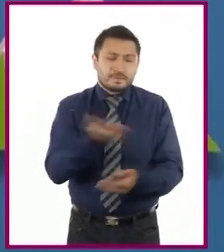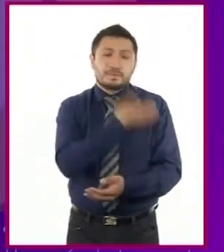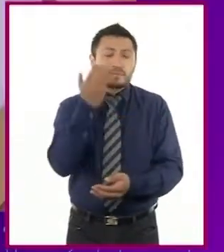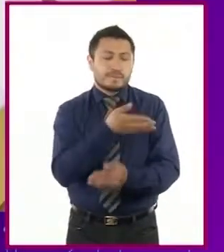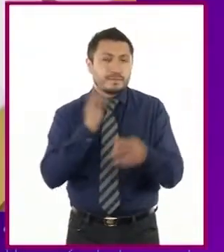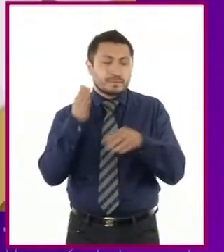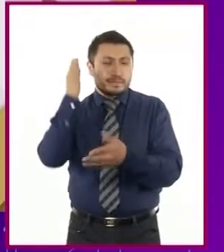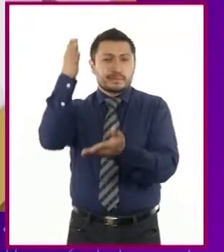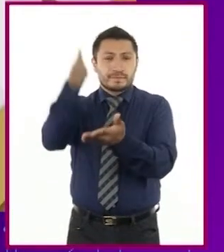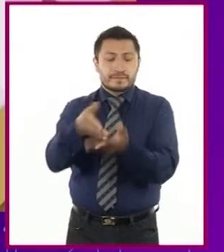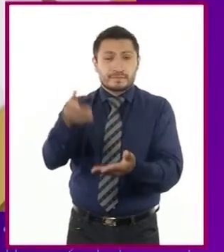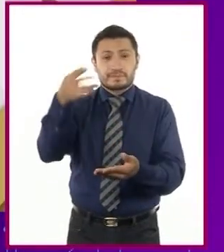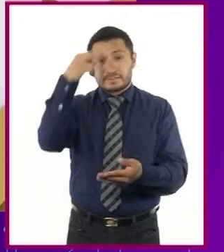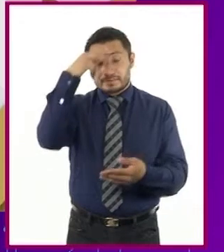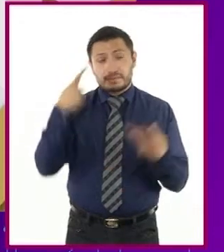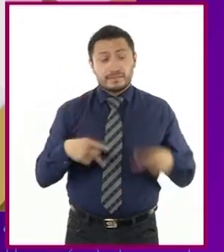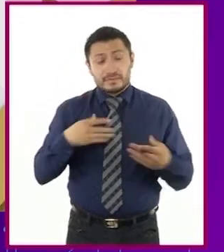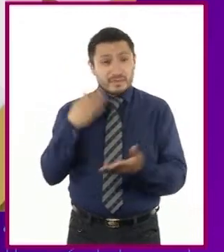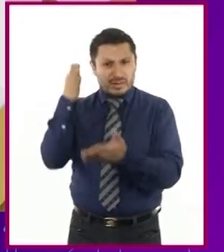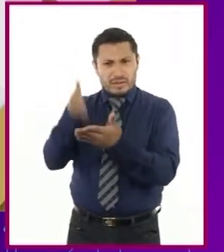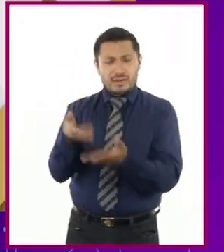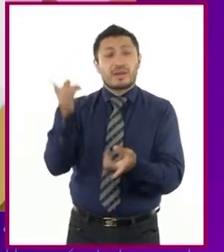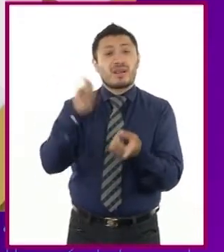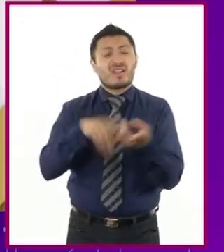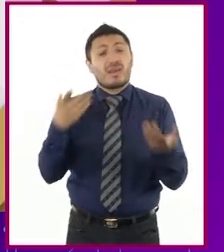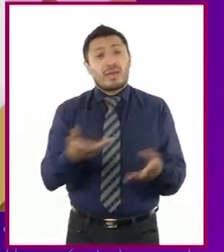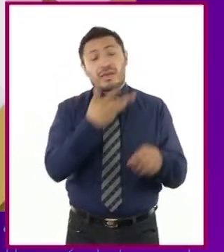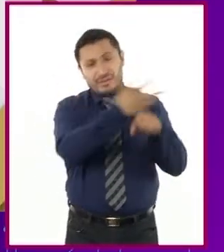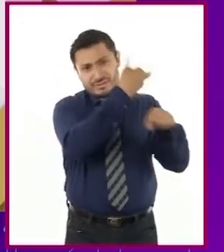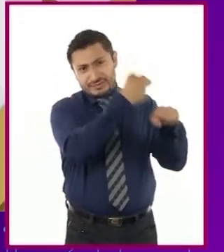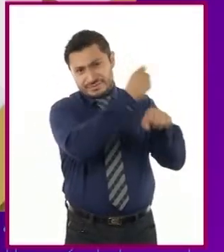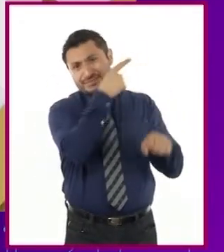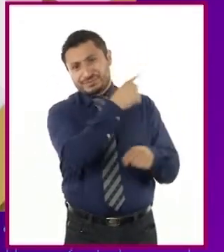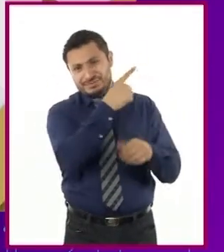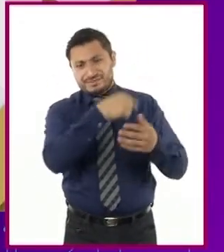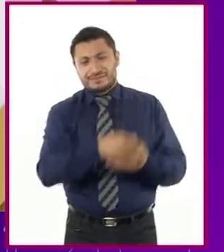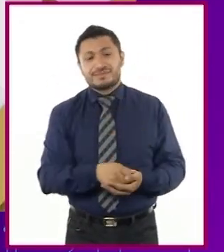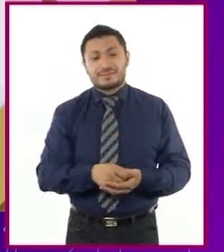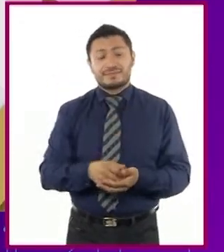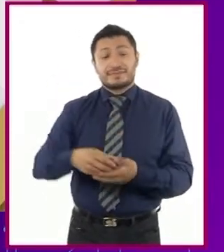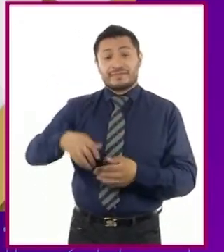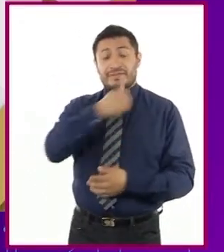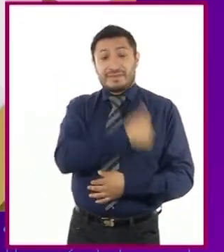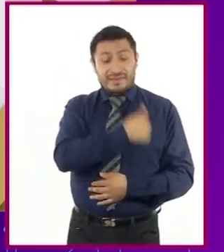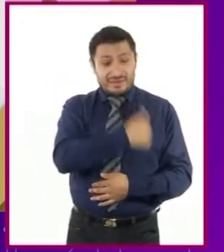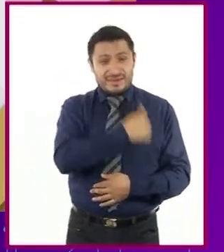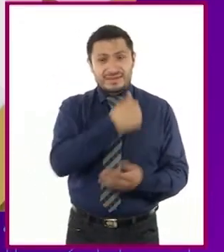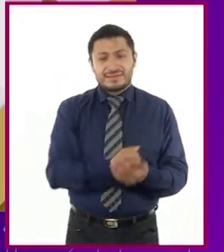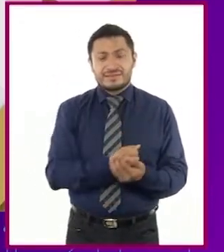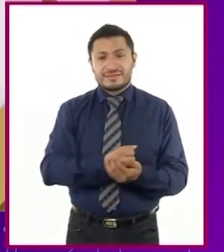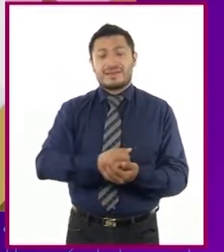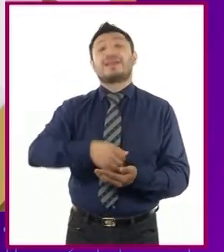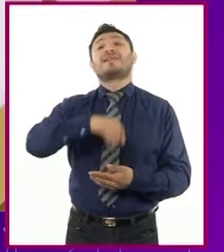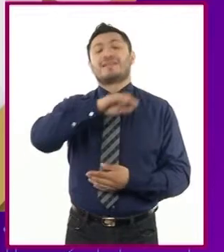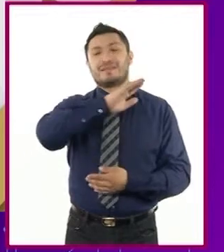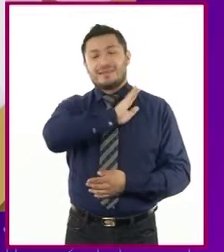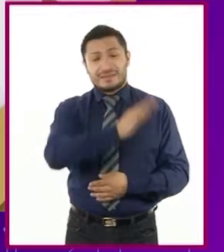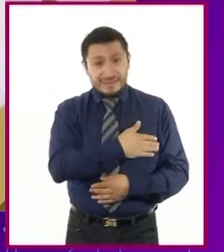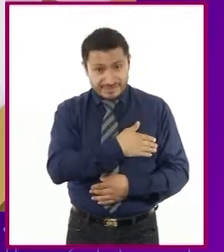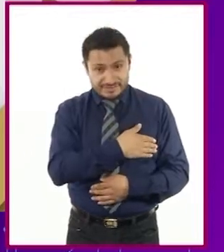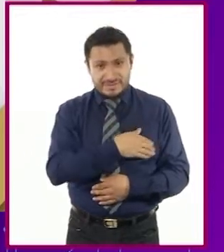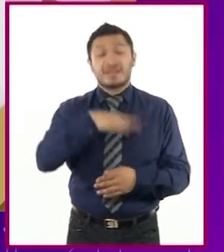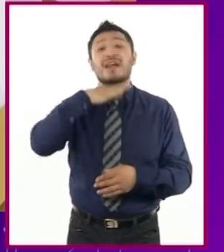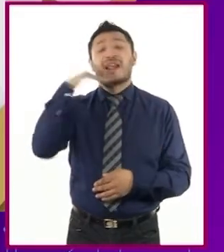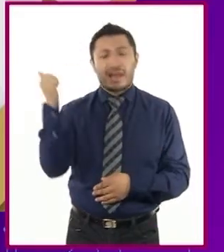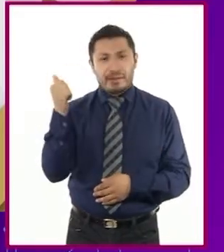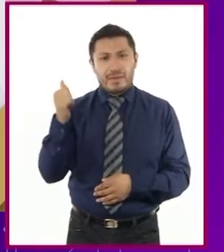población mexicana que emigró fueron Estados Unidos de América, Canadá, España, Alemania